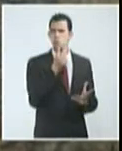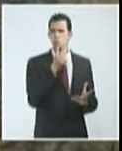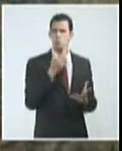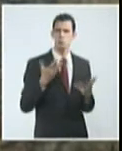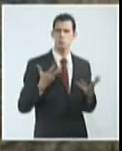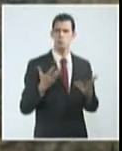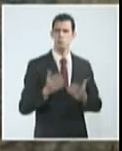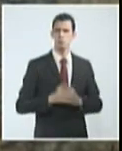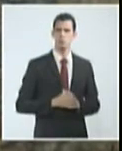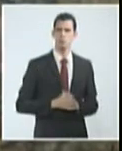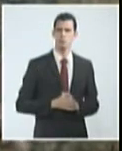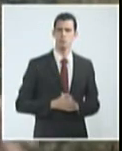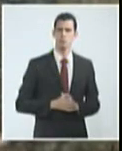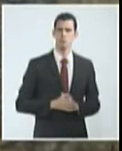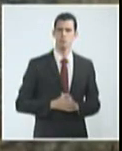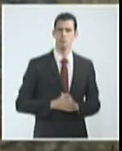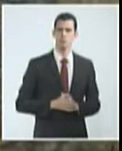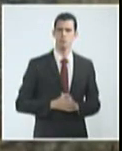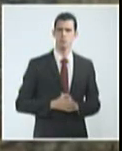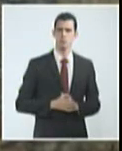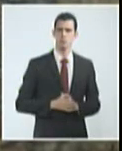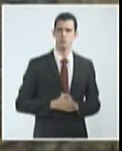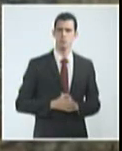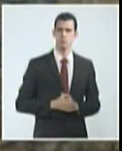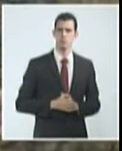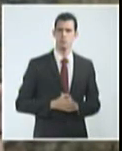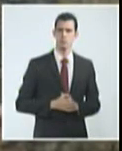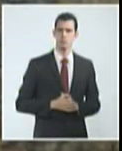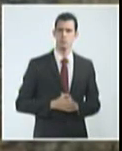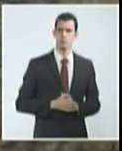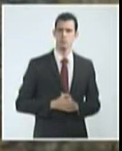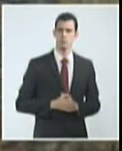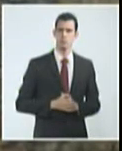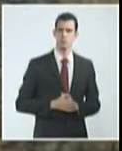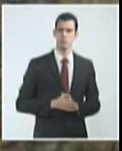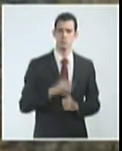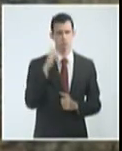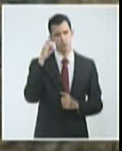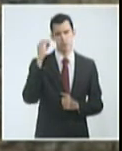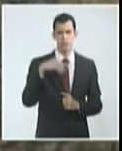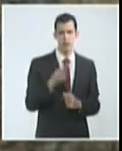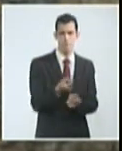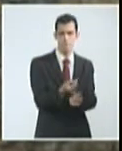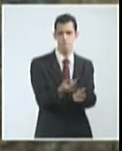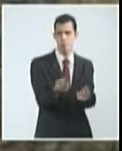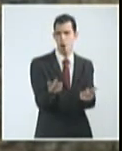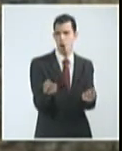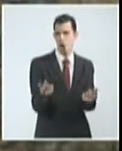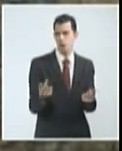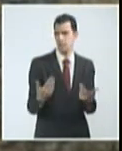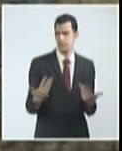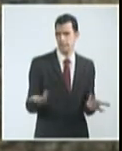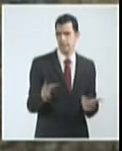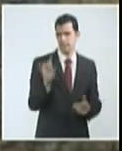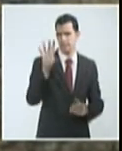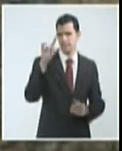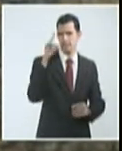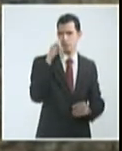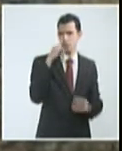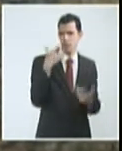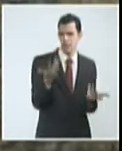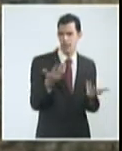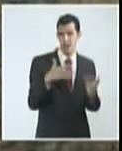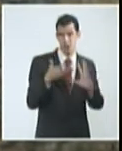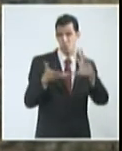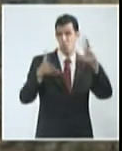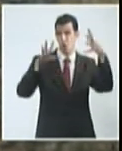días que el próximo 15 de noviembre, es decir, creará una situación difícil en el país. Es decir, viendo hacia